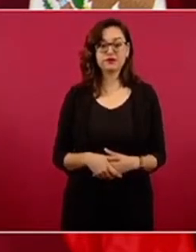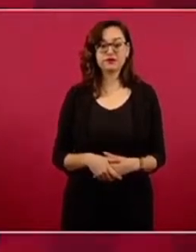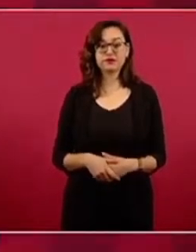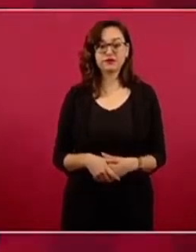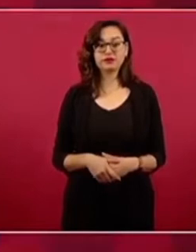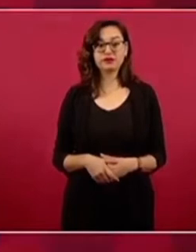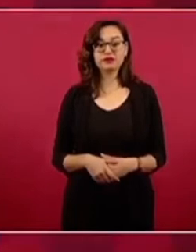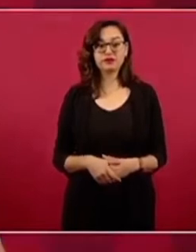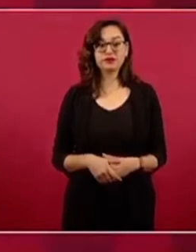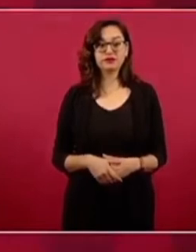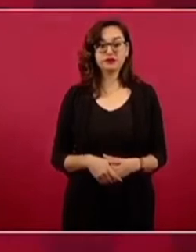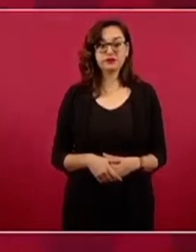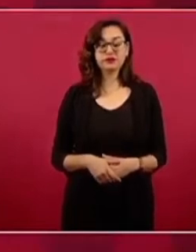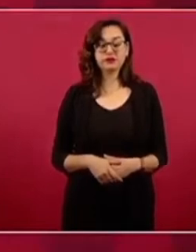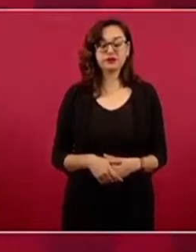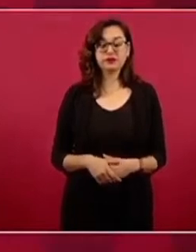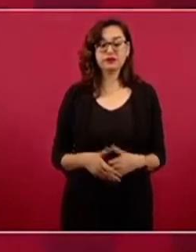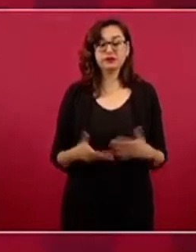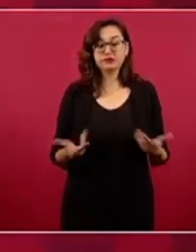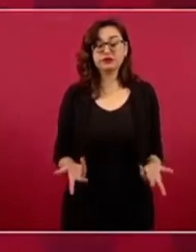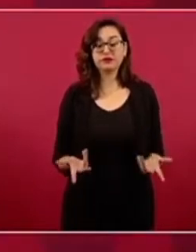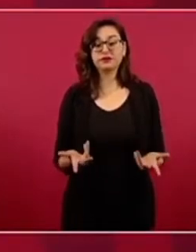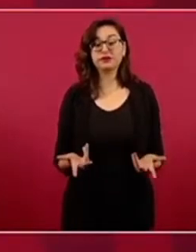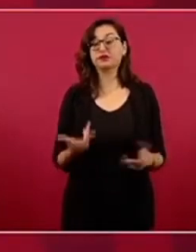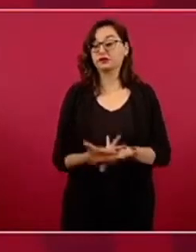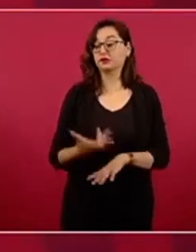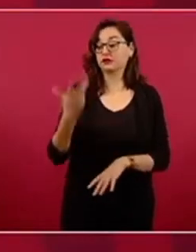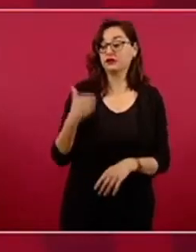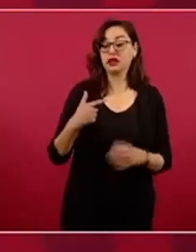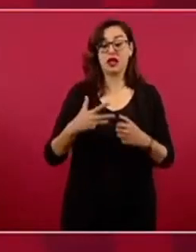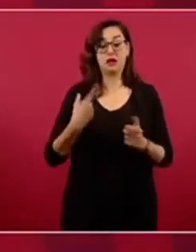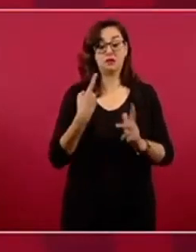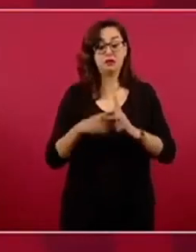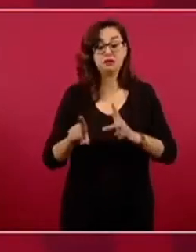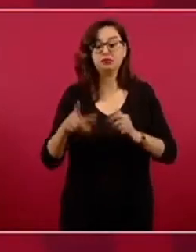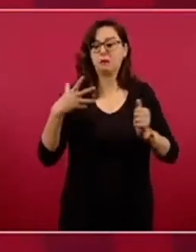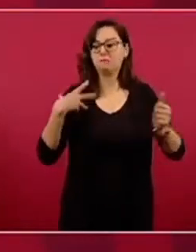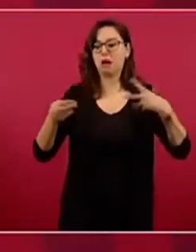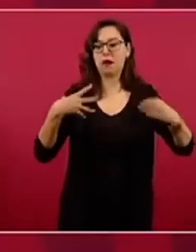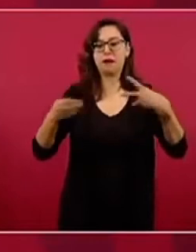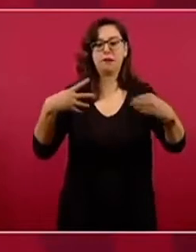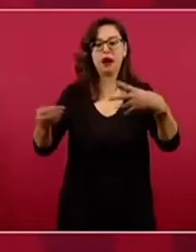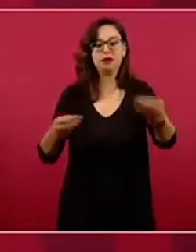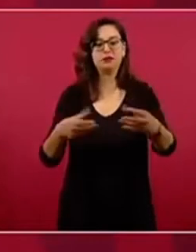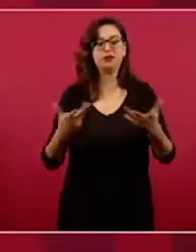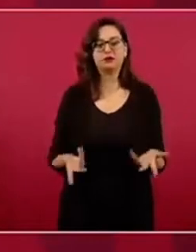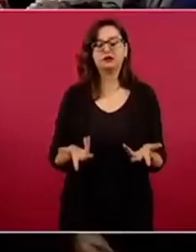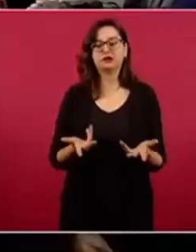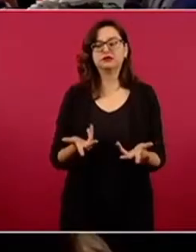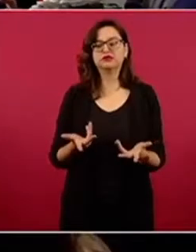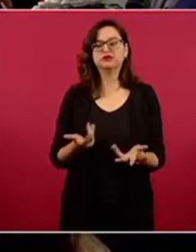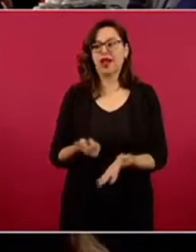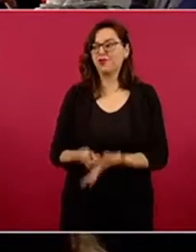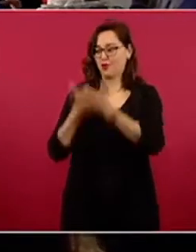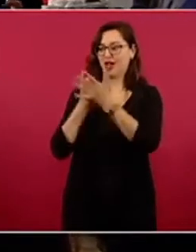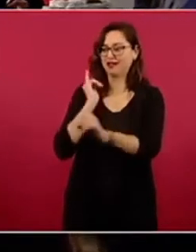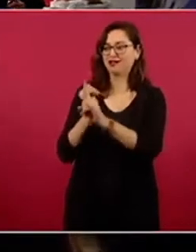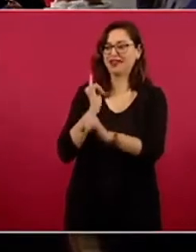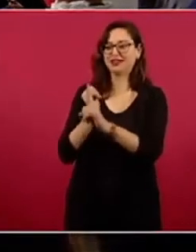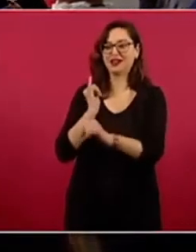relativamente un problema educativo cuando la pandemia? Pero